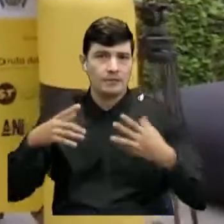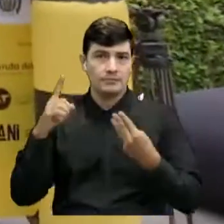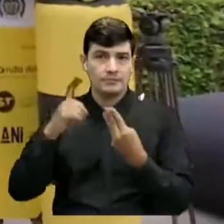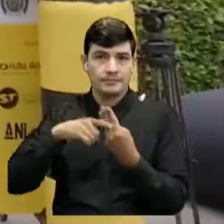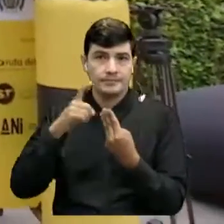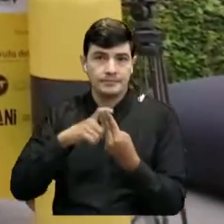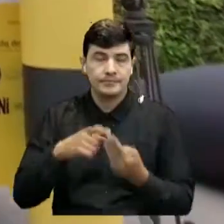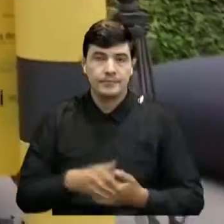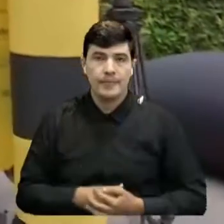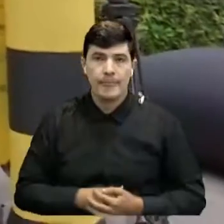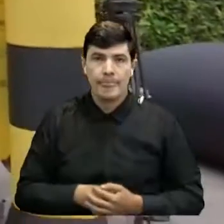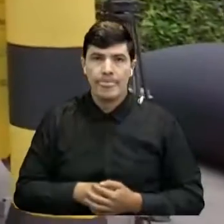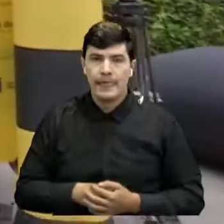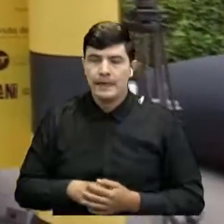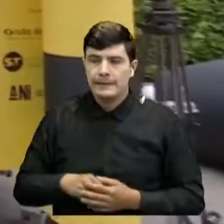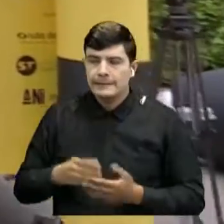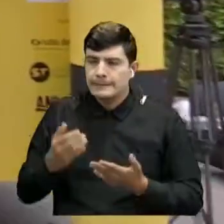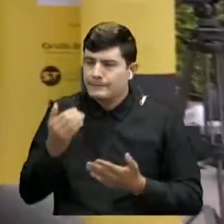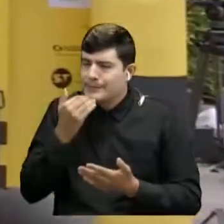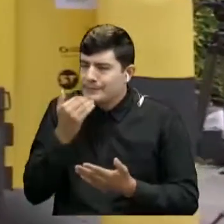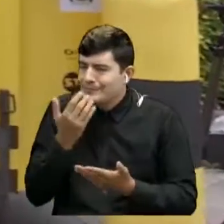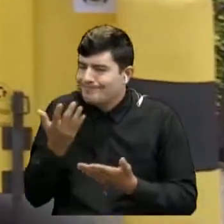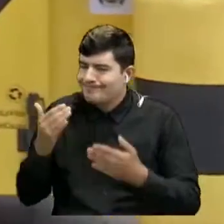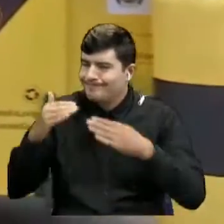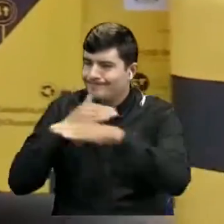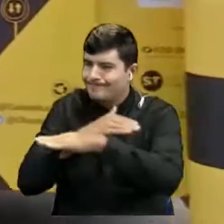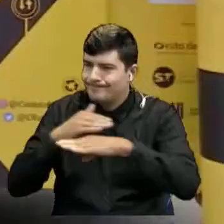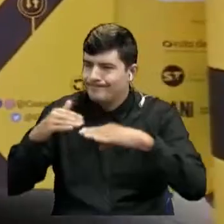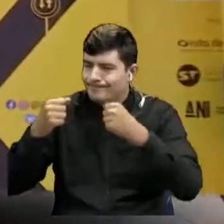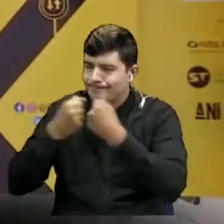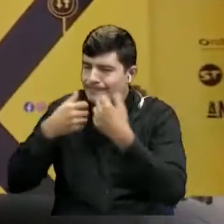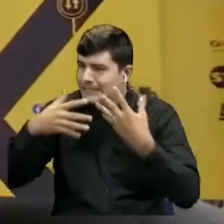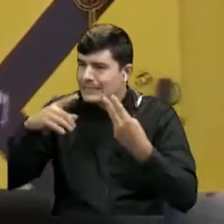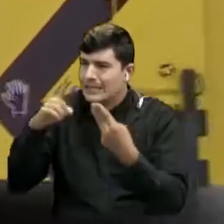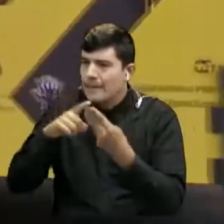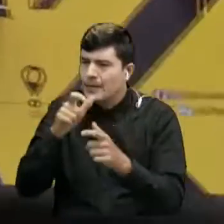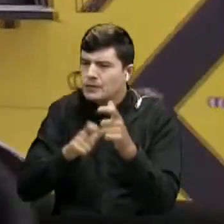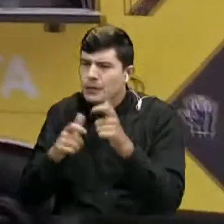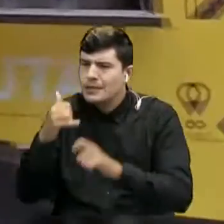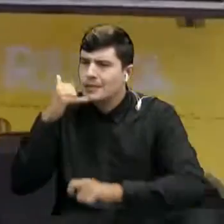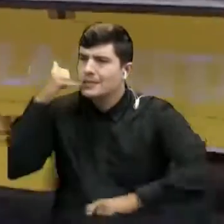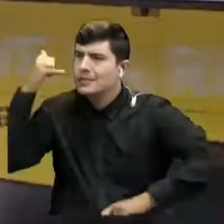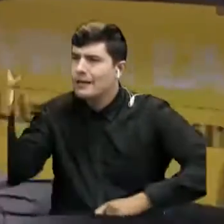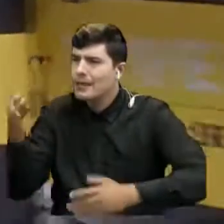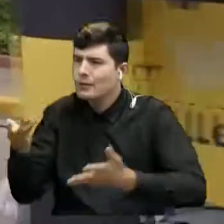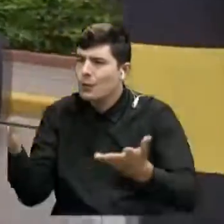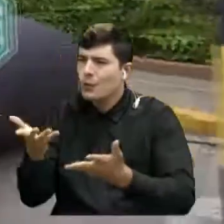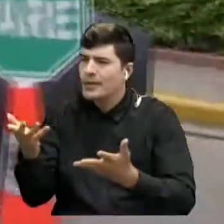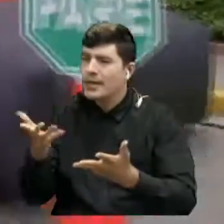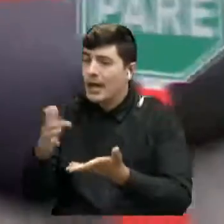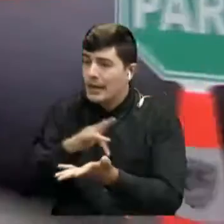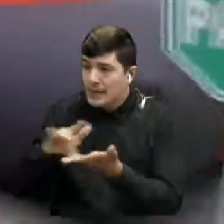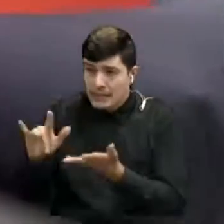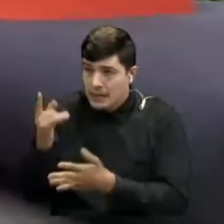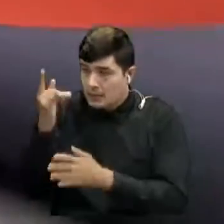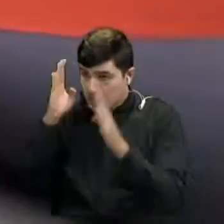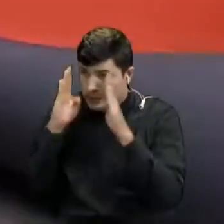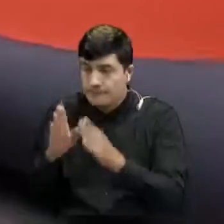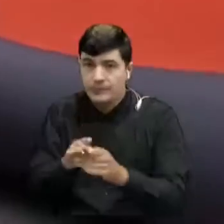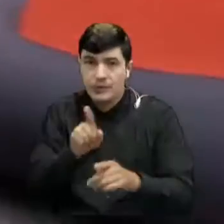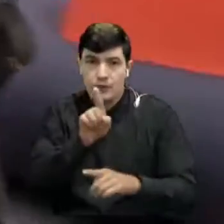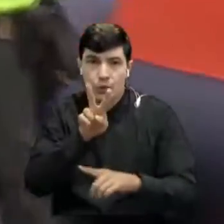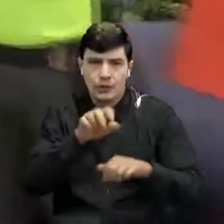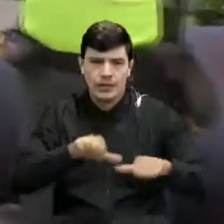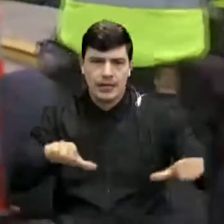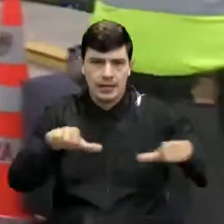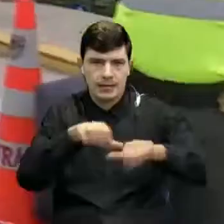En caso de que se presente algún siniestro vial, ¿a dónde se pueden comunicar los conductores? ¿Qué pueden hacer? ¿Cuentan con alguna ayuda? Tenemos 12 áreas de